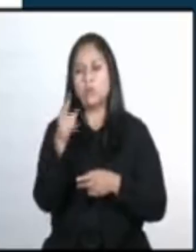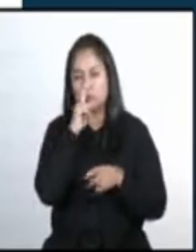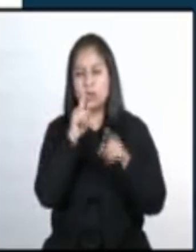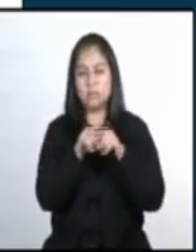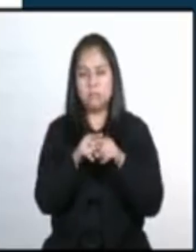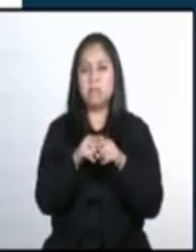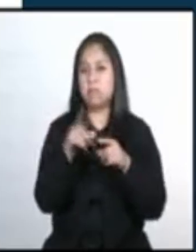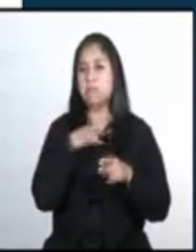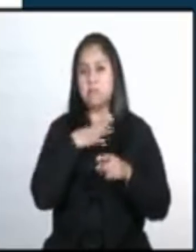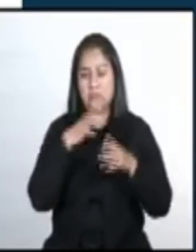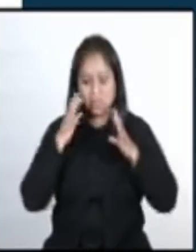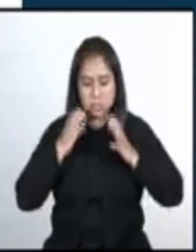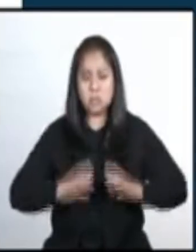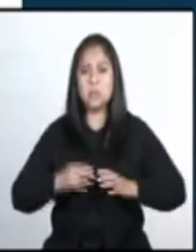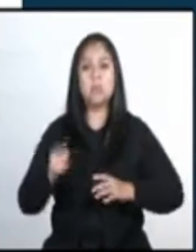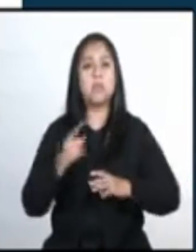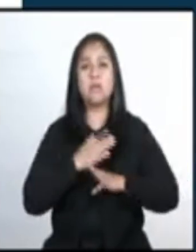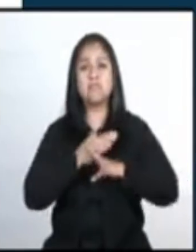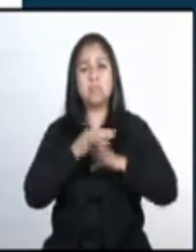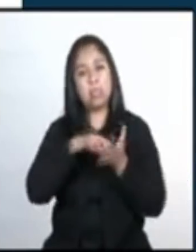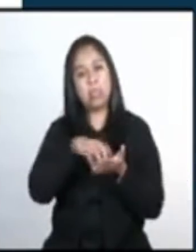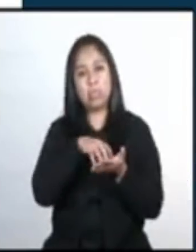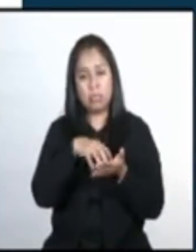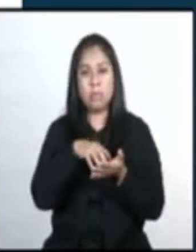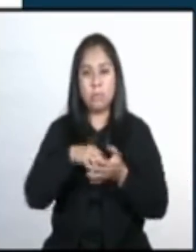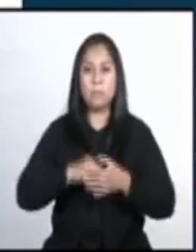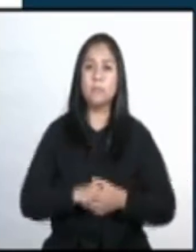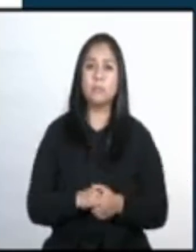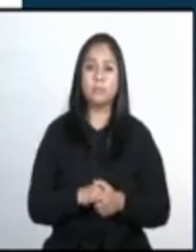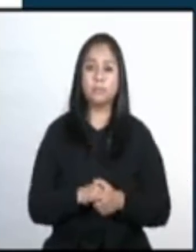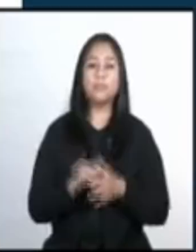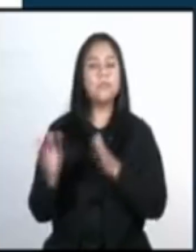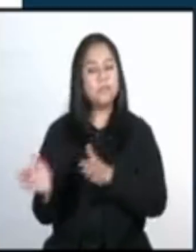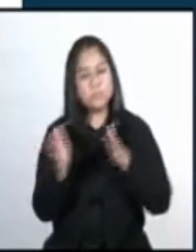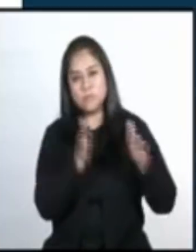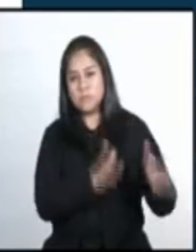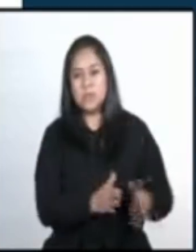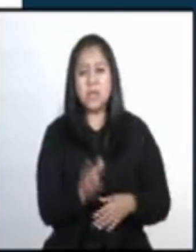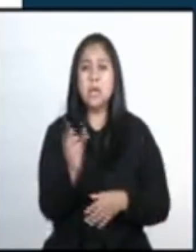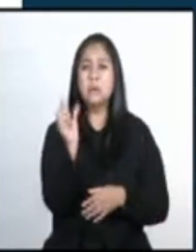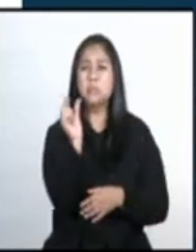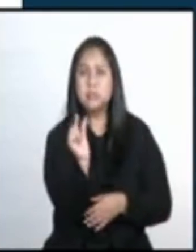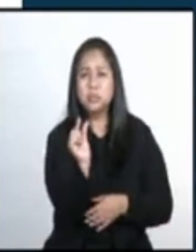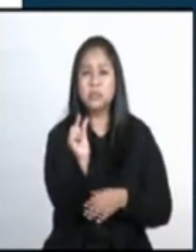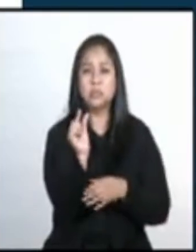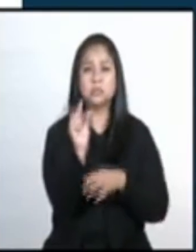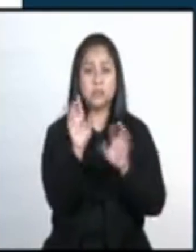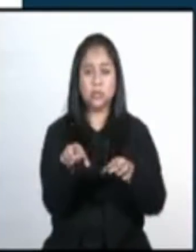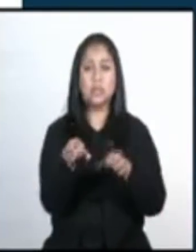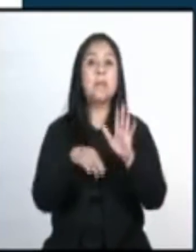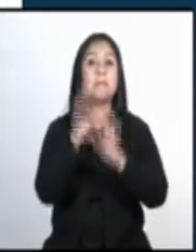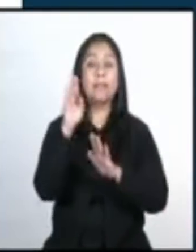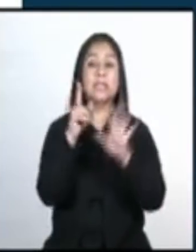tengamos el sistema inmunológico deprimido. Y la menor cantidad de gente mayores de 60